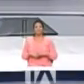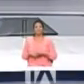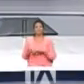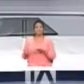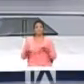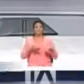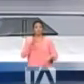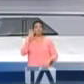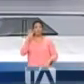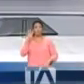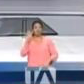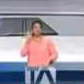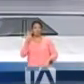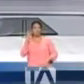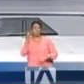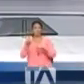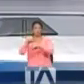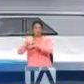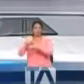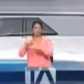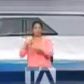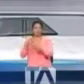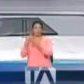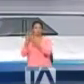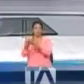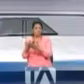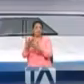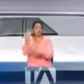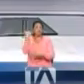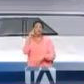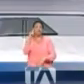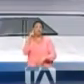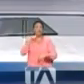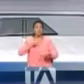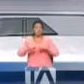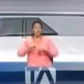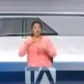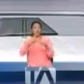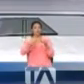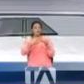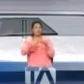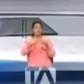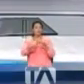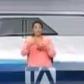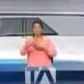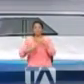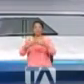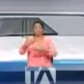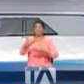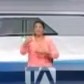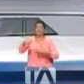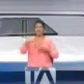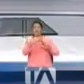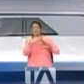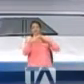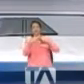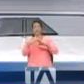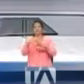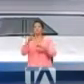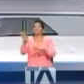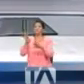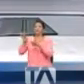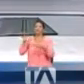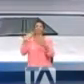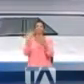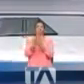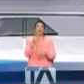4 de los 11 detenidos durante la marcha del 1 de mayo en Quito fueron procesados por ataque y resistencia, pero solo uno